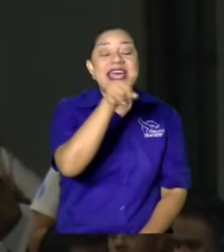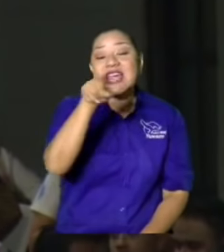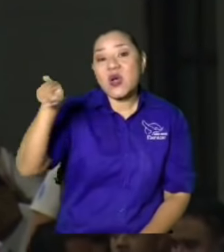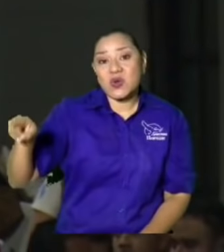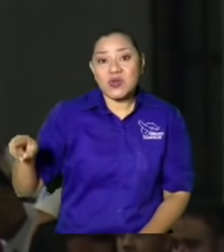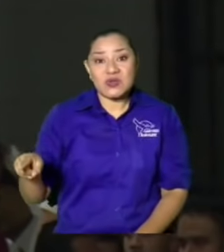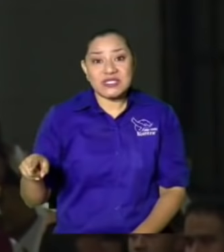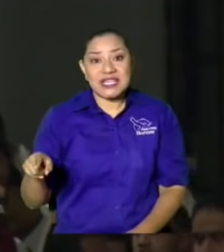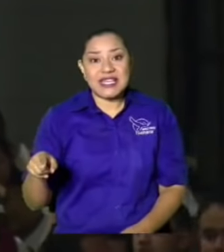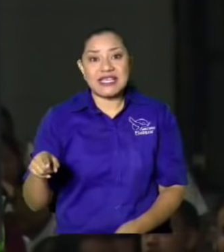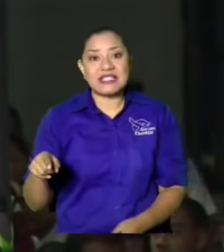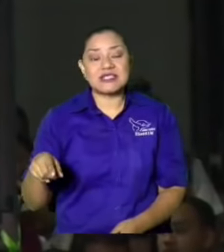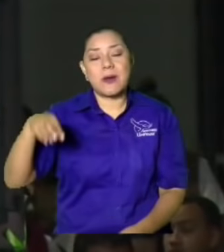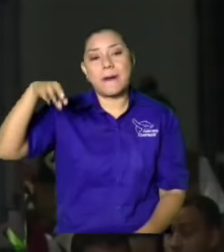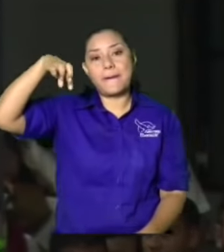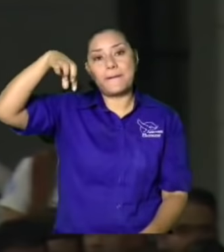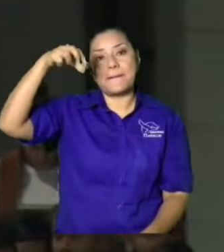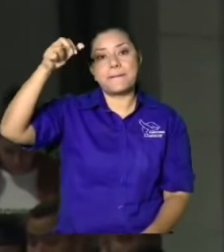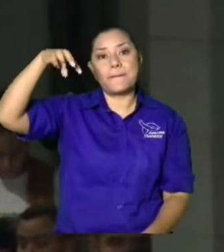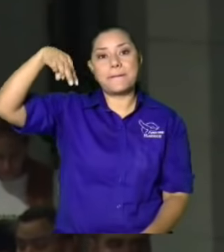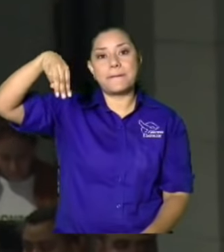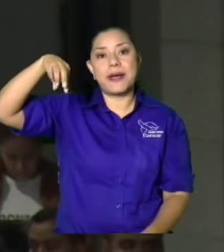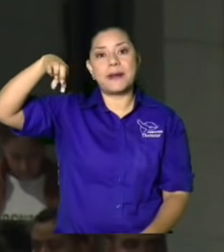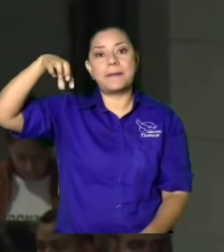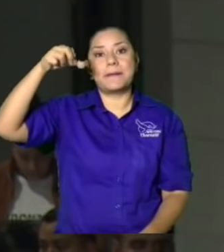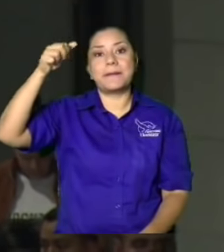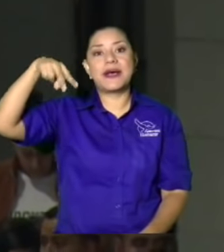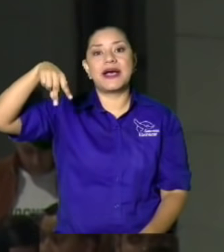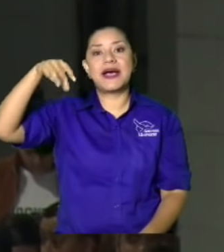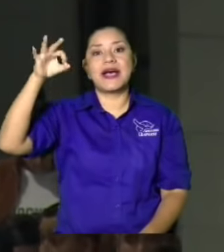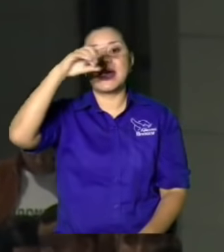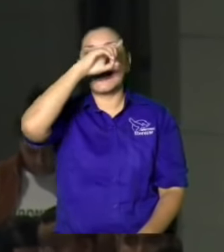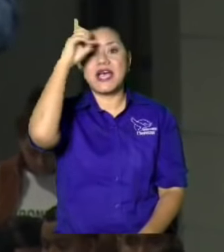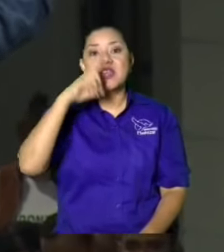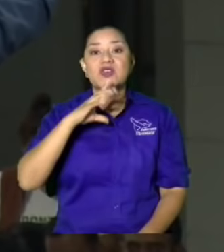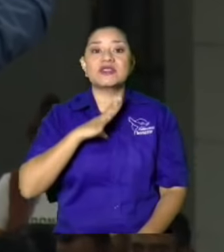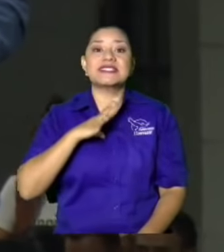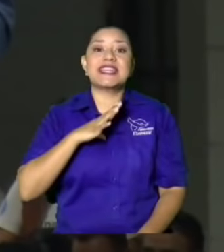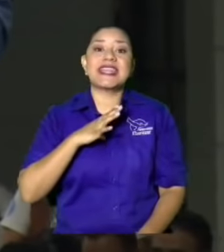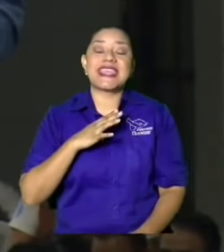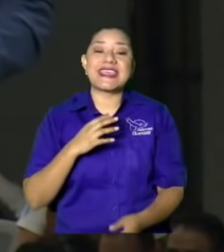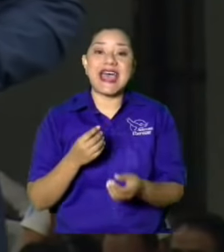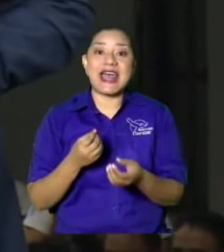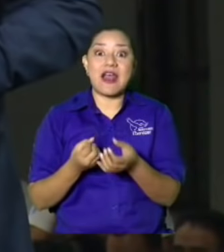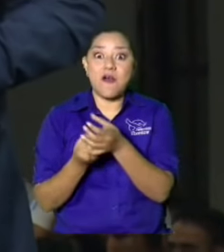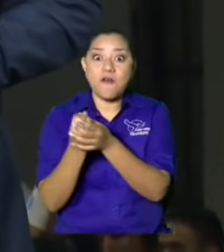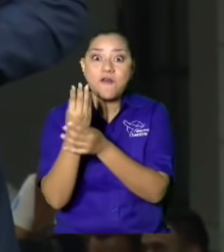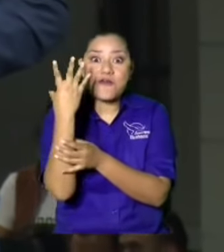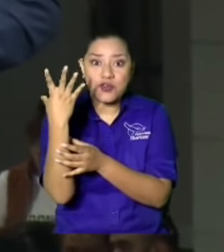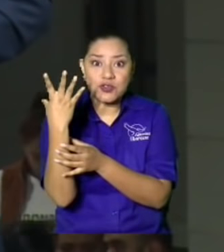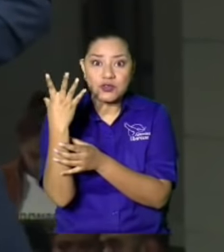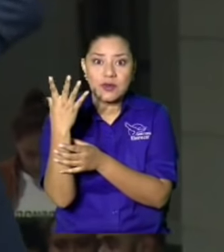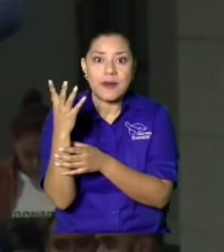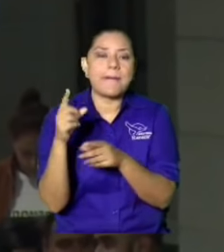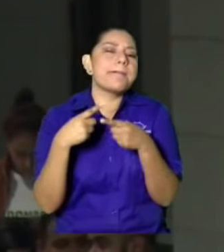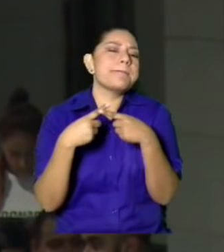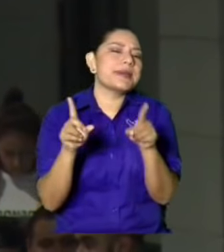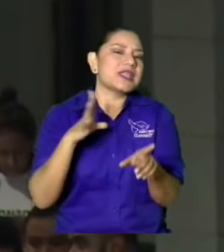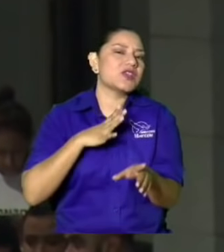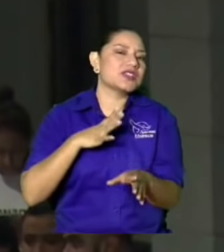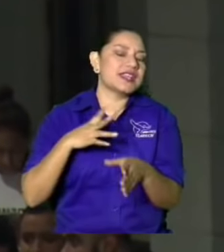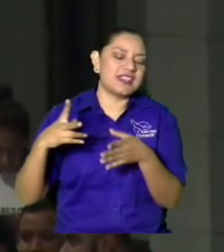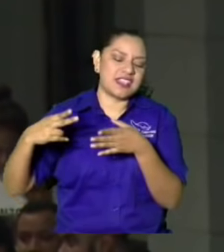pámpanos, y tienen que llevar fruto, pero tienen que ser podados. Tienen que